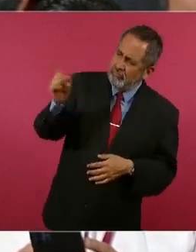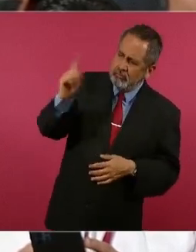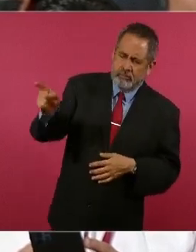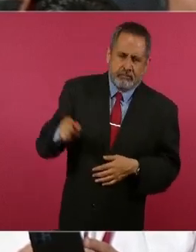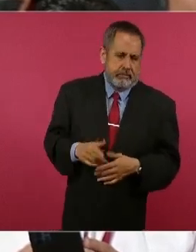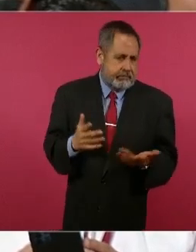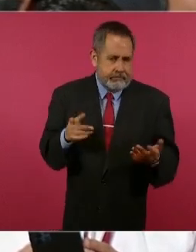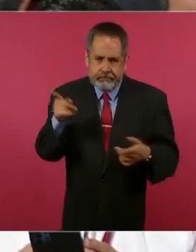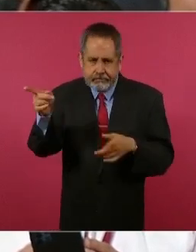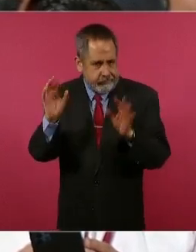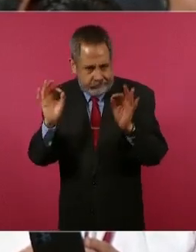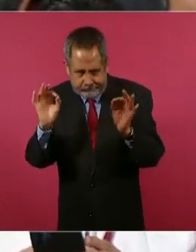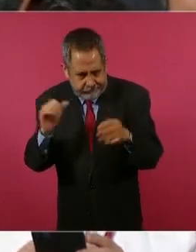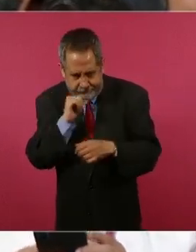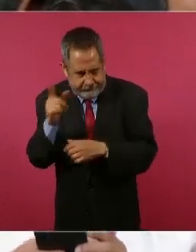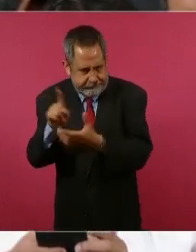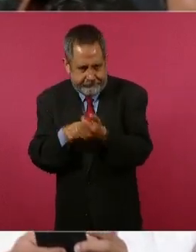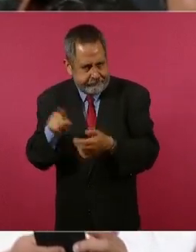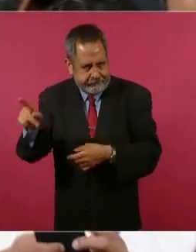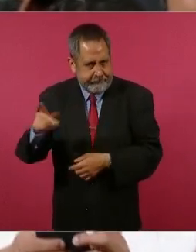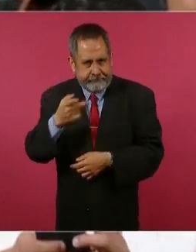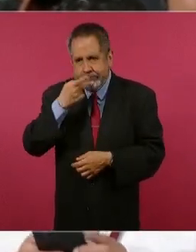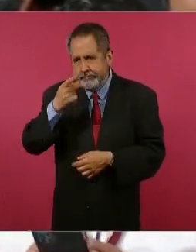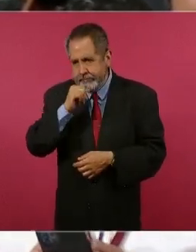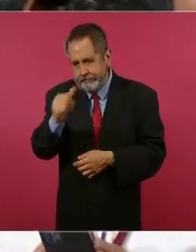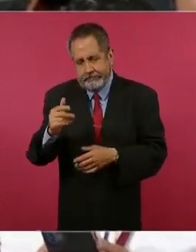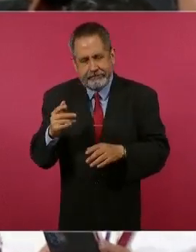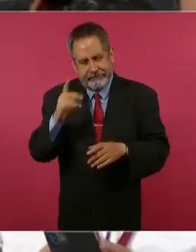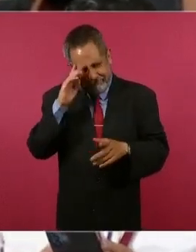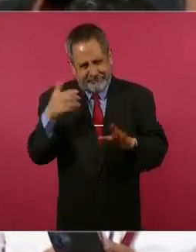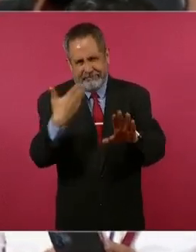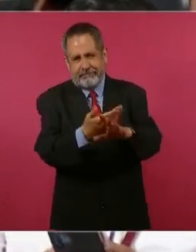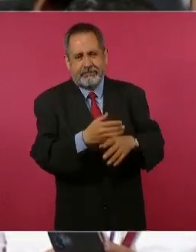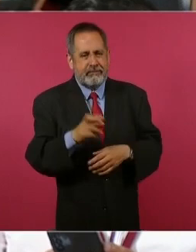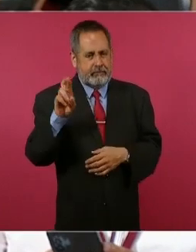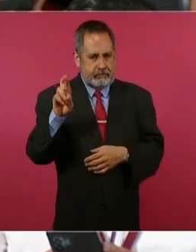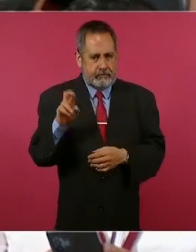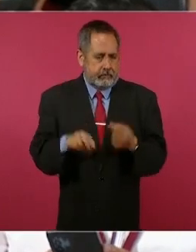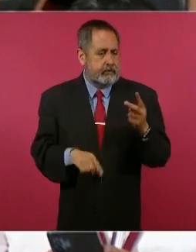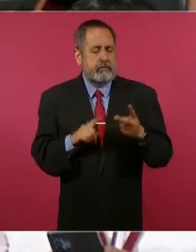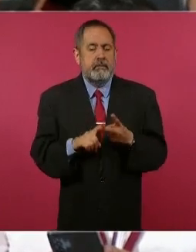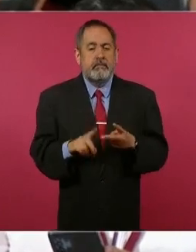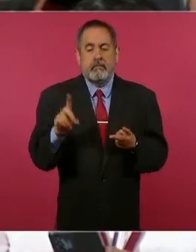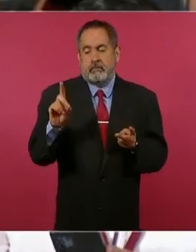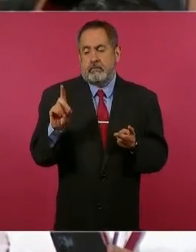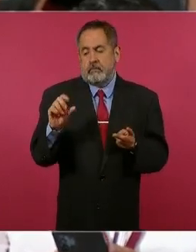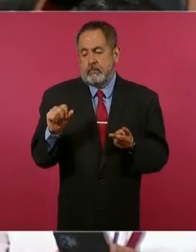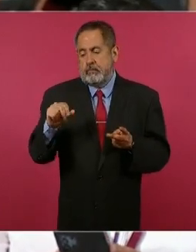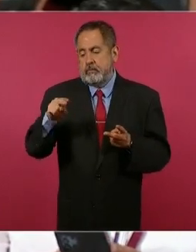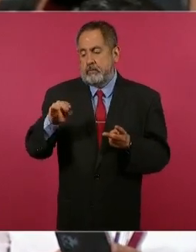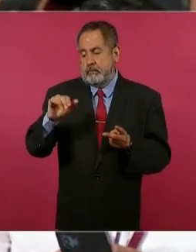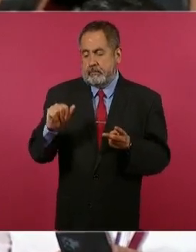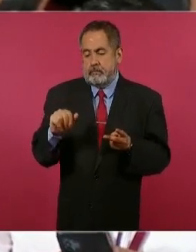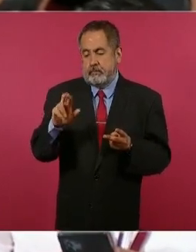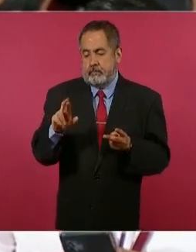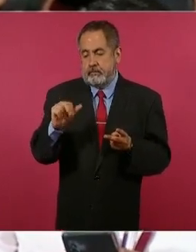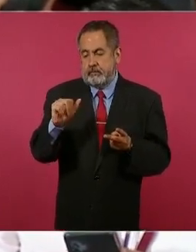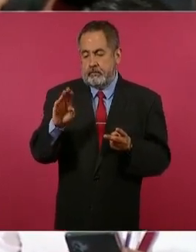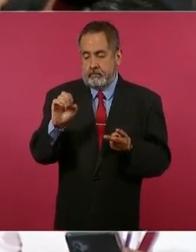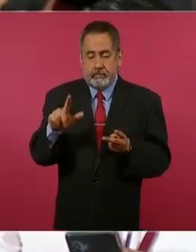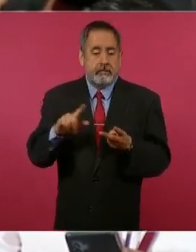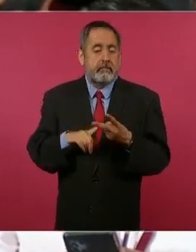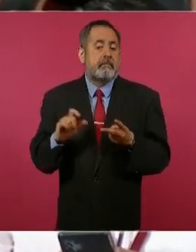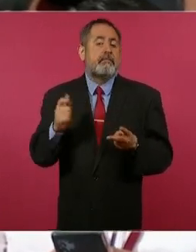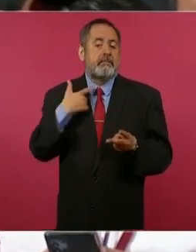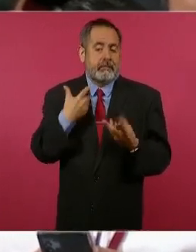la entonces precandidata Xochitl Galvez. También está Dania Rabel, quien es